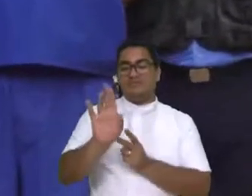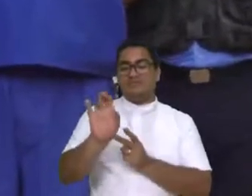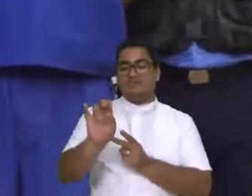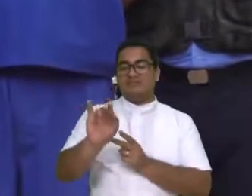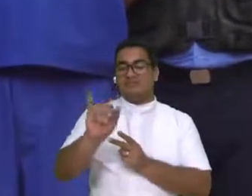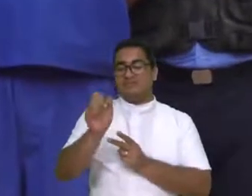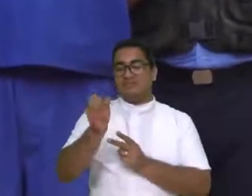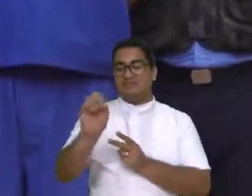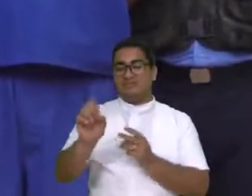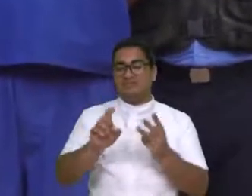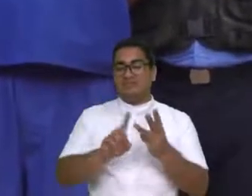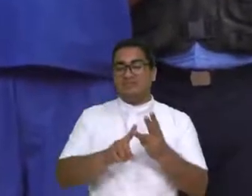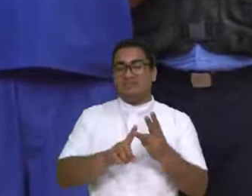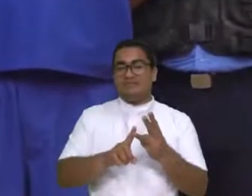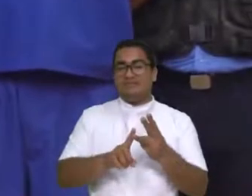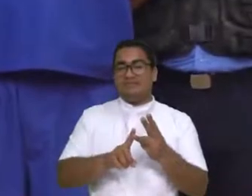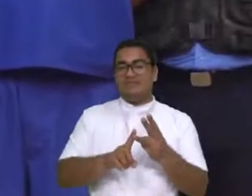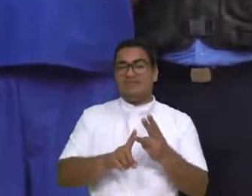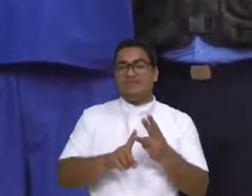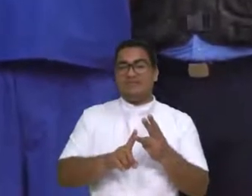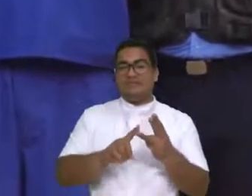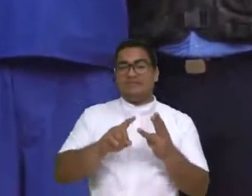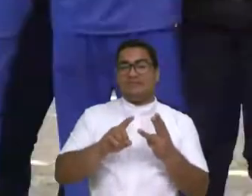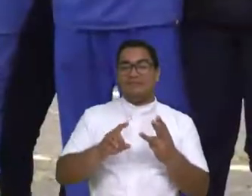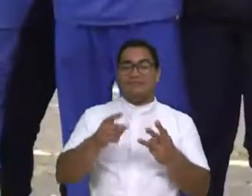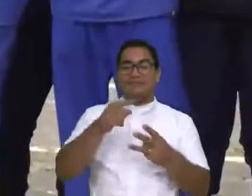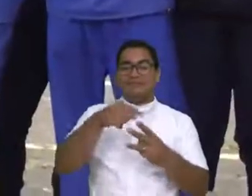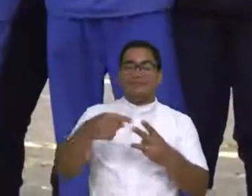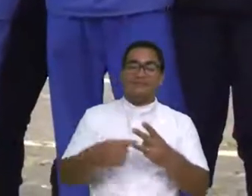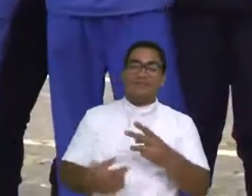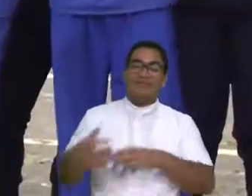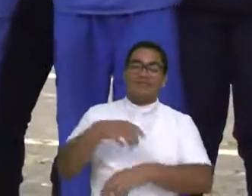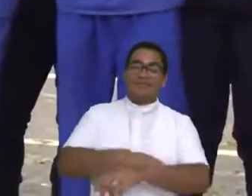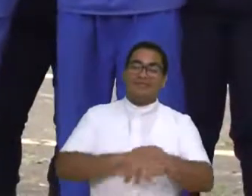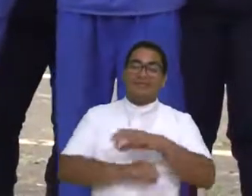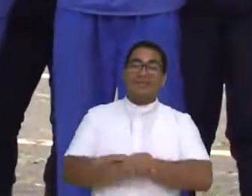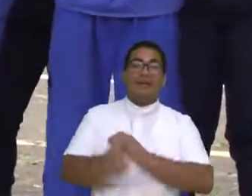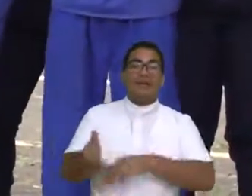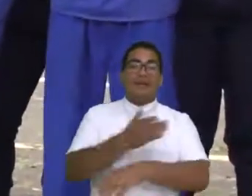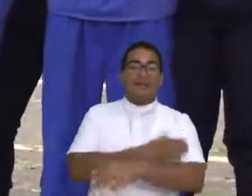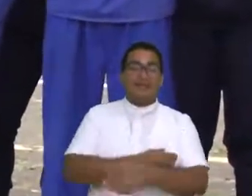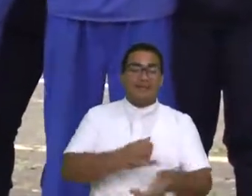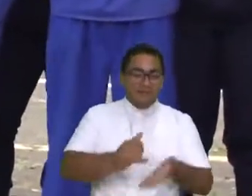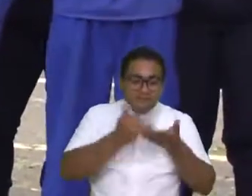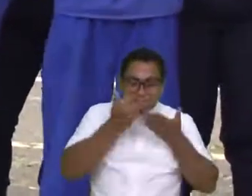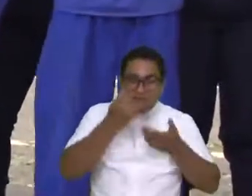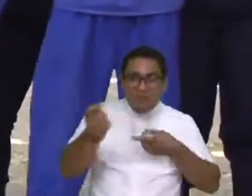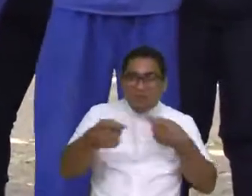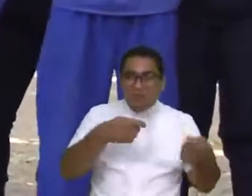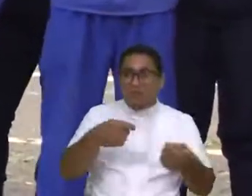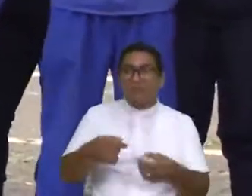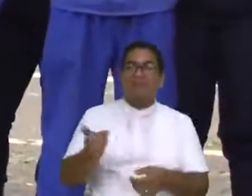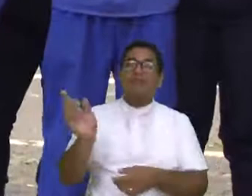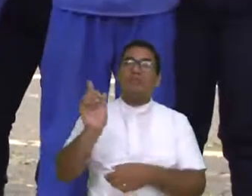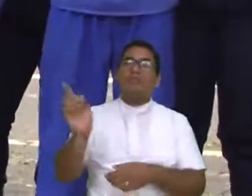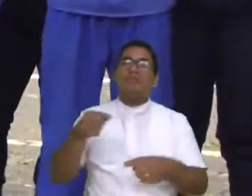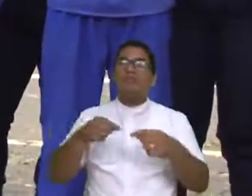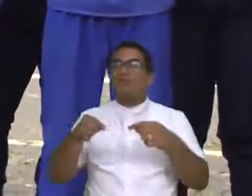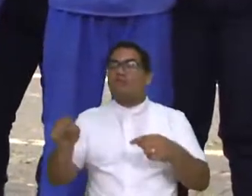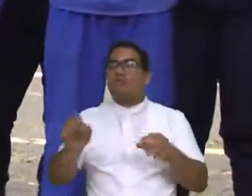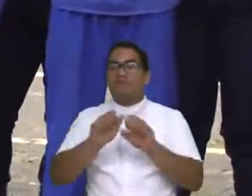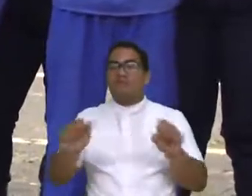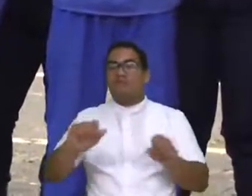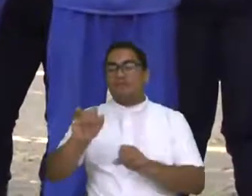Marbelí Hernández González, capturados por abastecedores de droga en el municipio de San José de